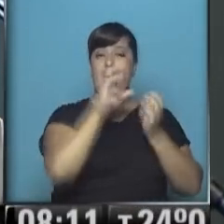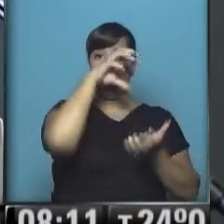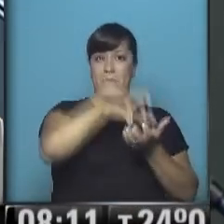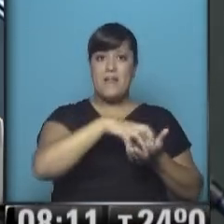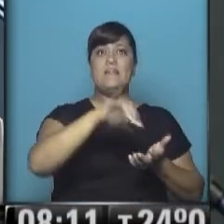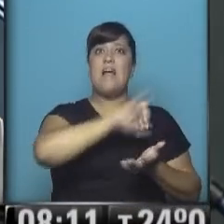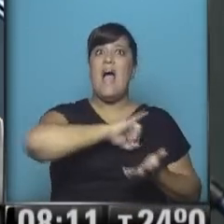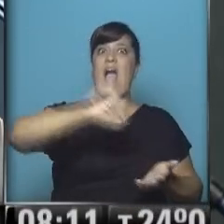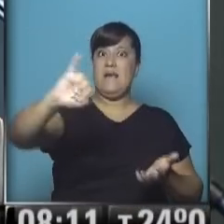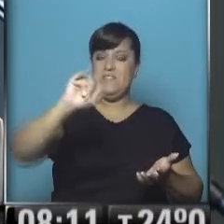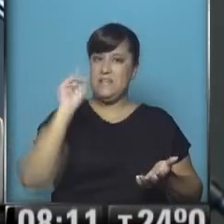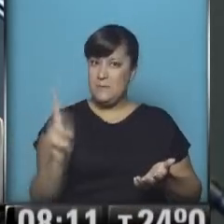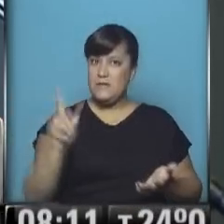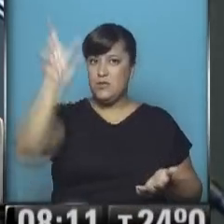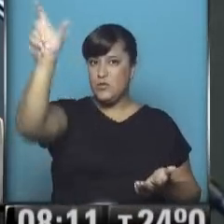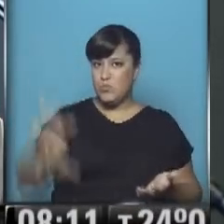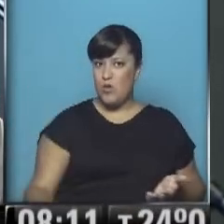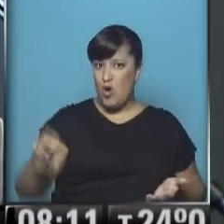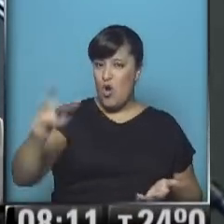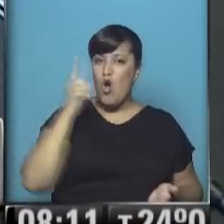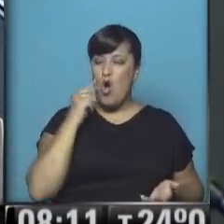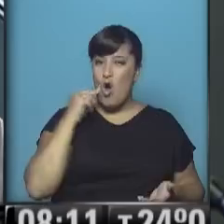autoridades pertinentes que el citado periodista esta mañana a las